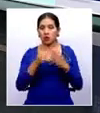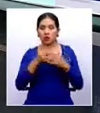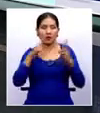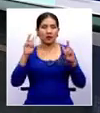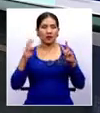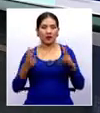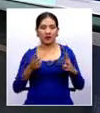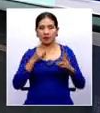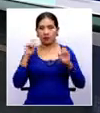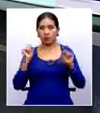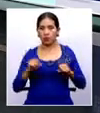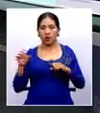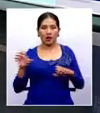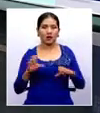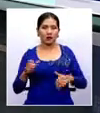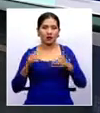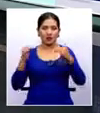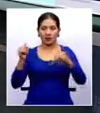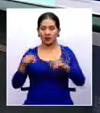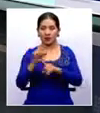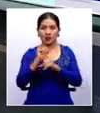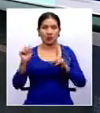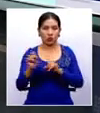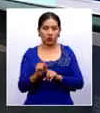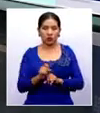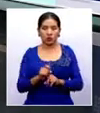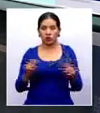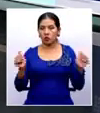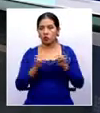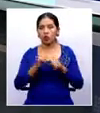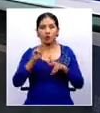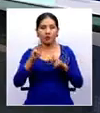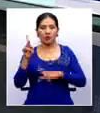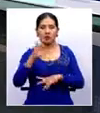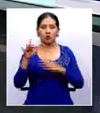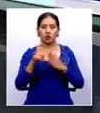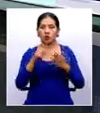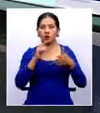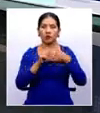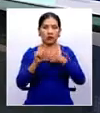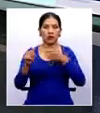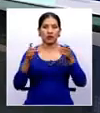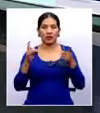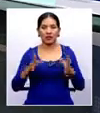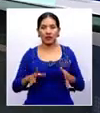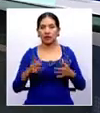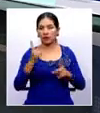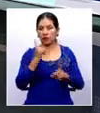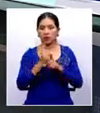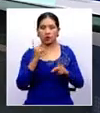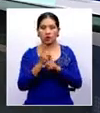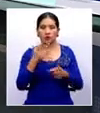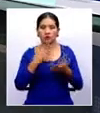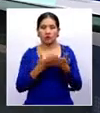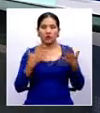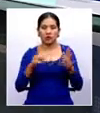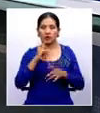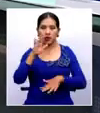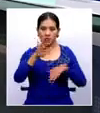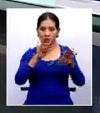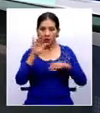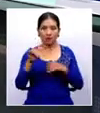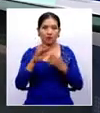hacer con esta situación, con dirigentes que estaban efectivamente llamando